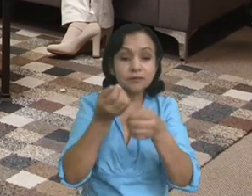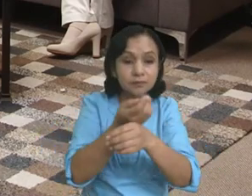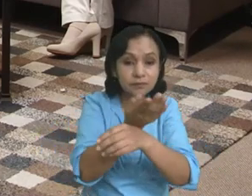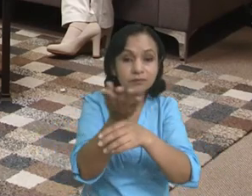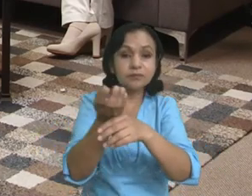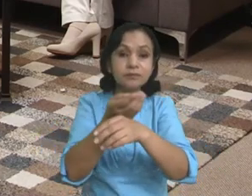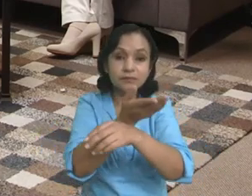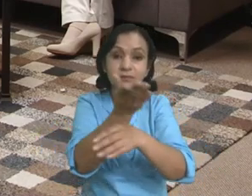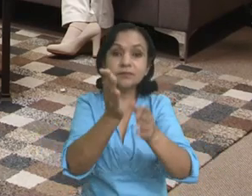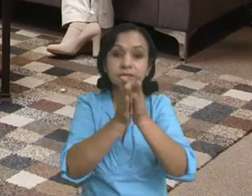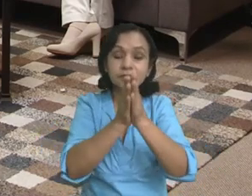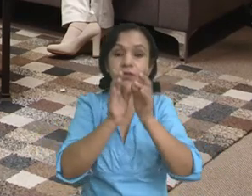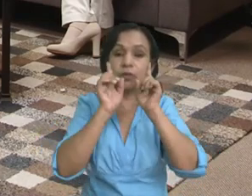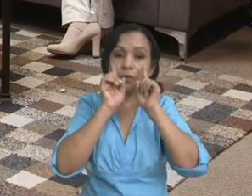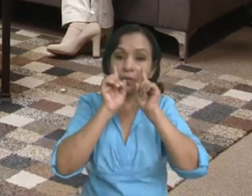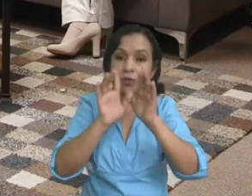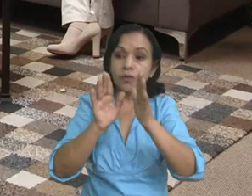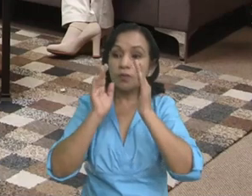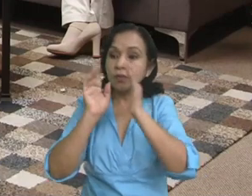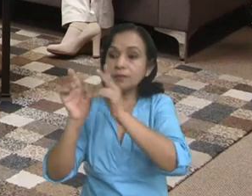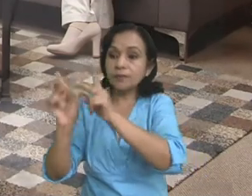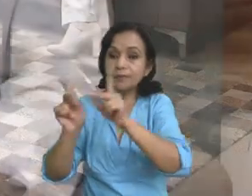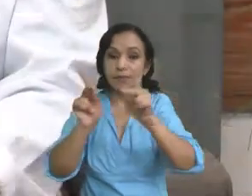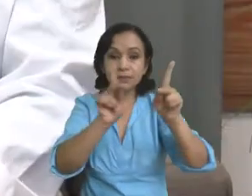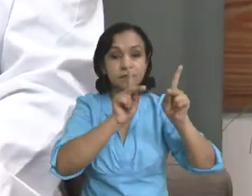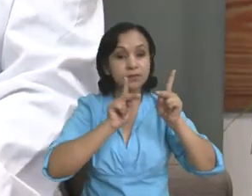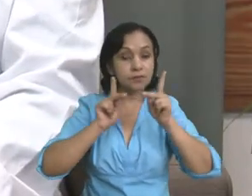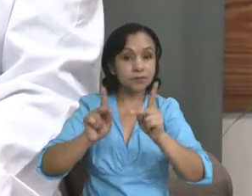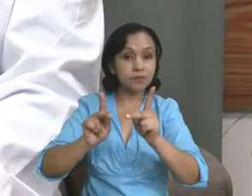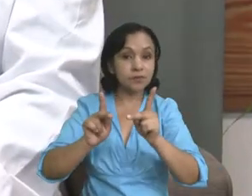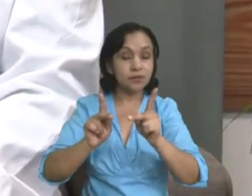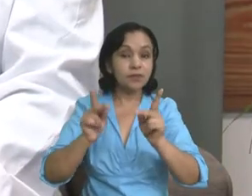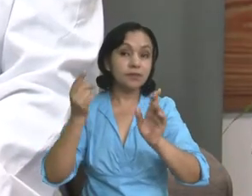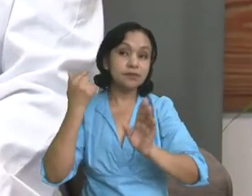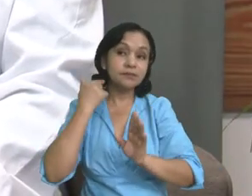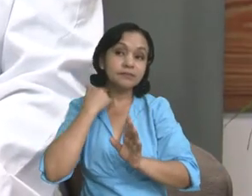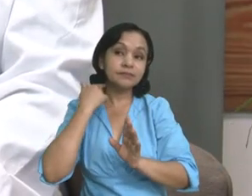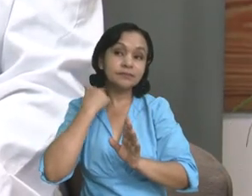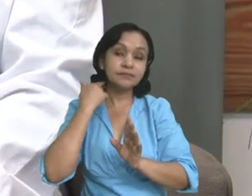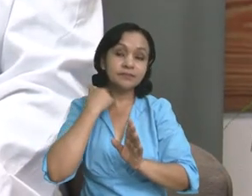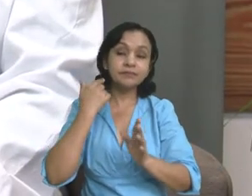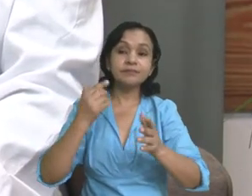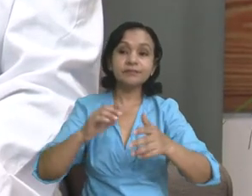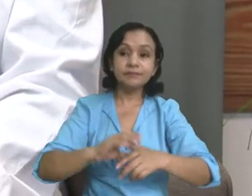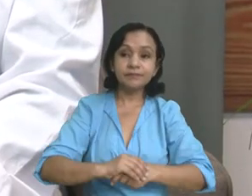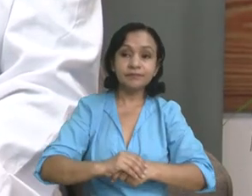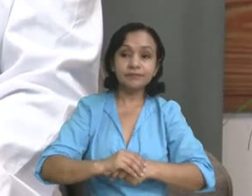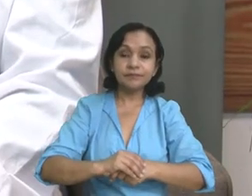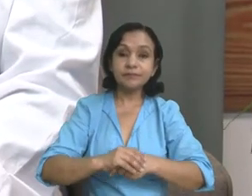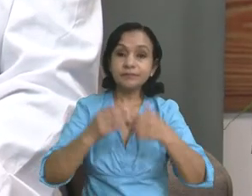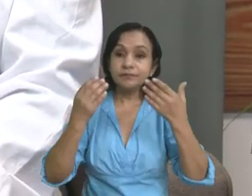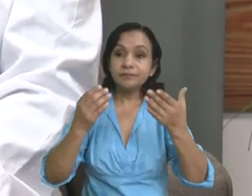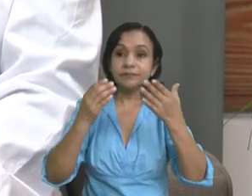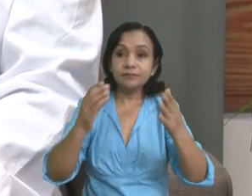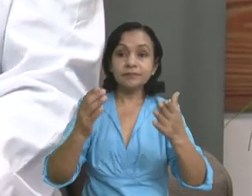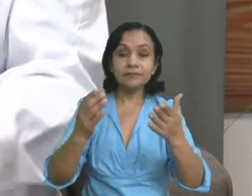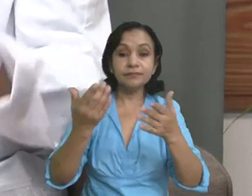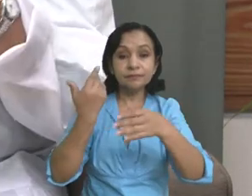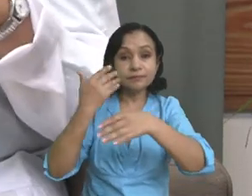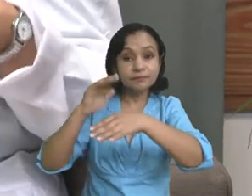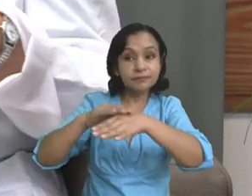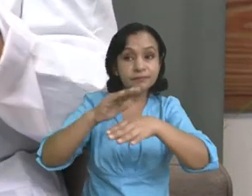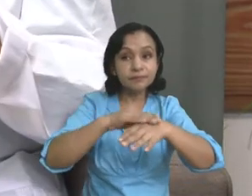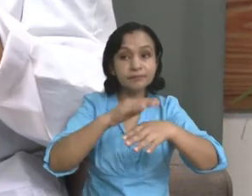y cuidarnos los unos a los otros. Yo quisiera, siempre este asunto nos convoca a